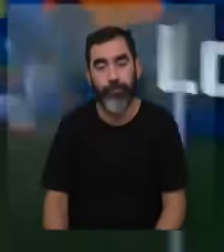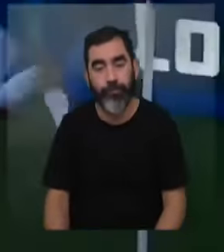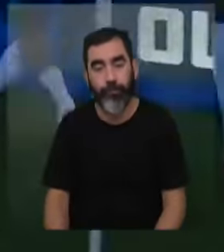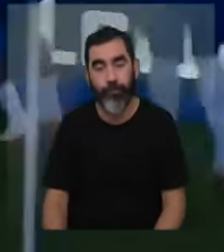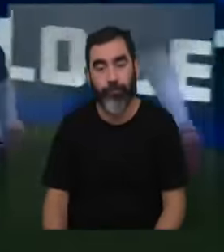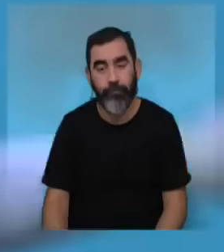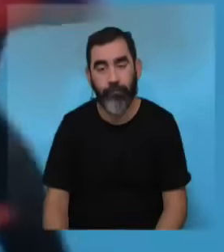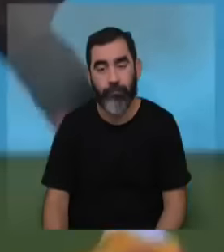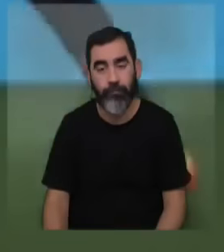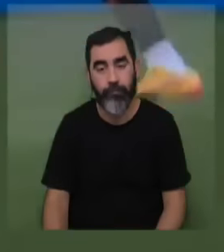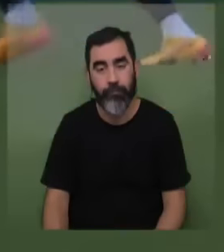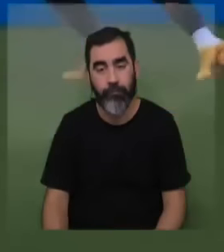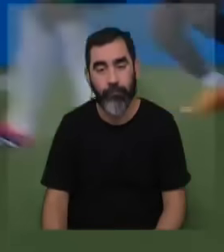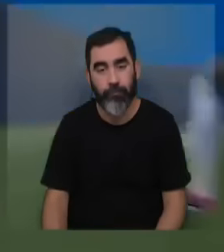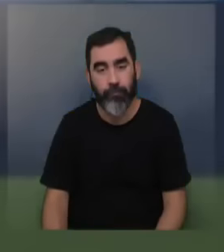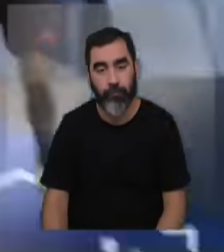la verde